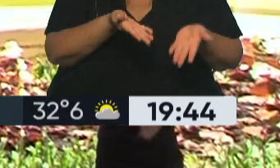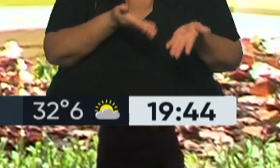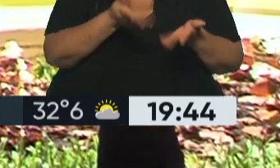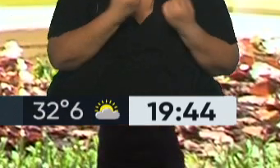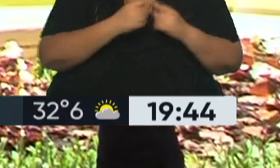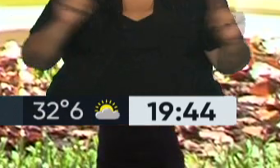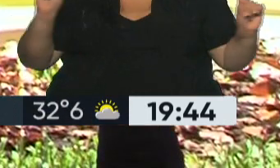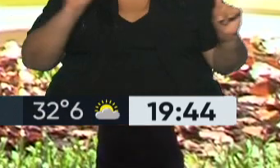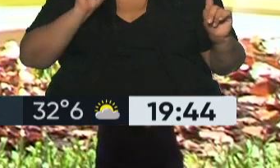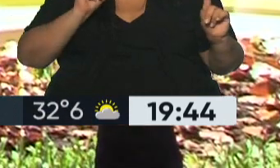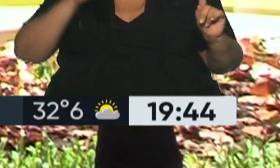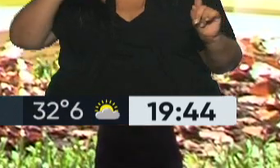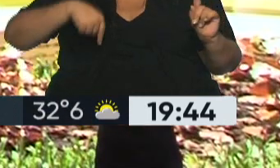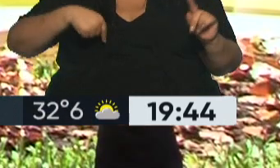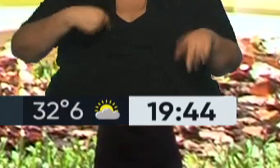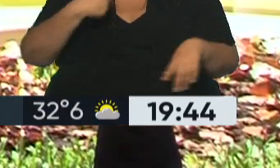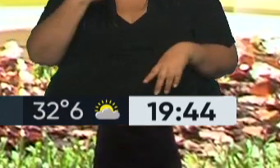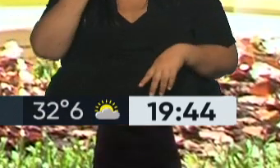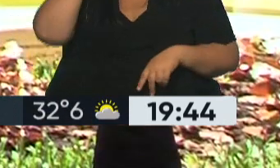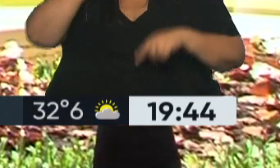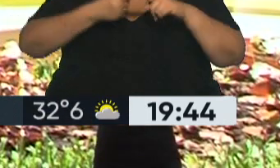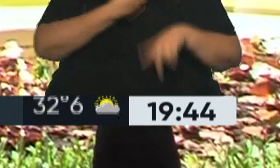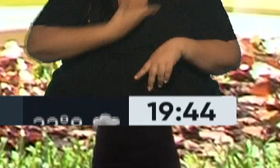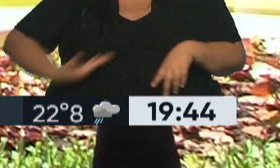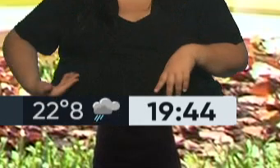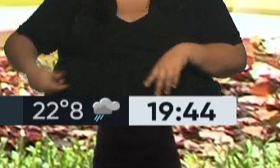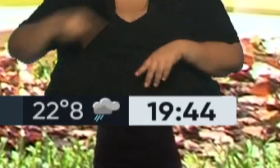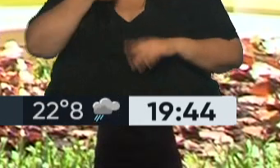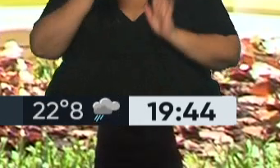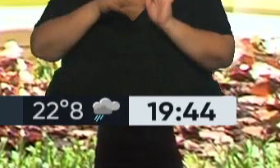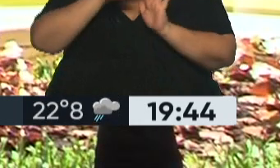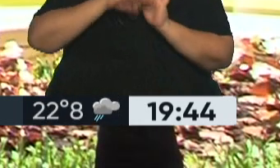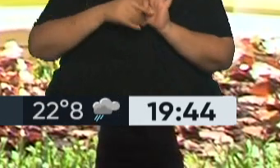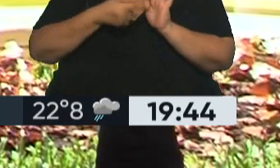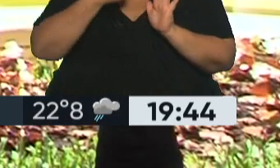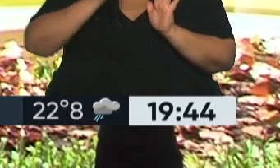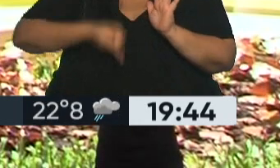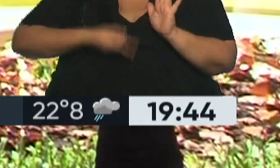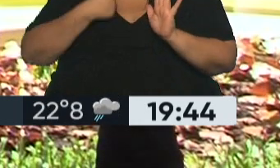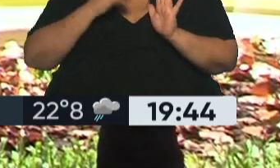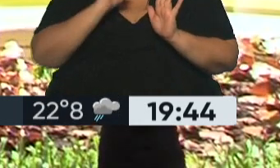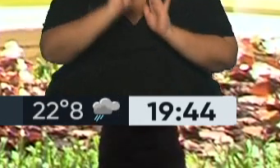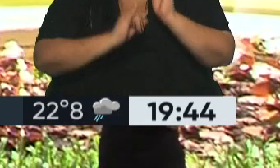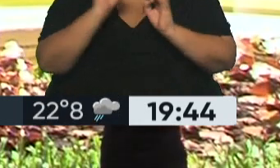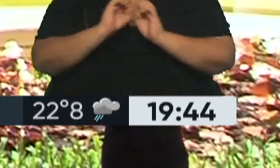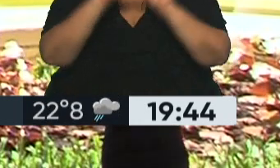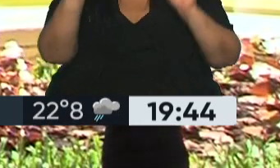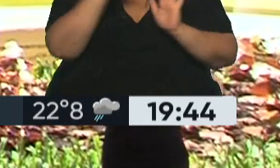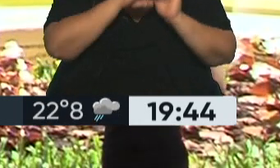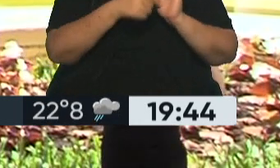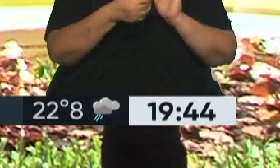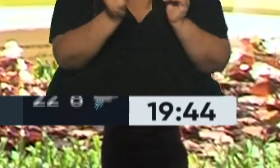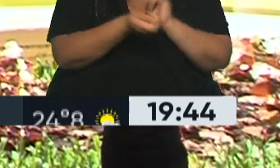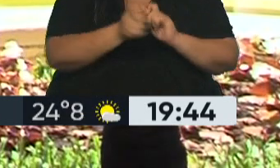diferente al que rige en la actualidad a los expresidentes de la nación por la normativa vigente es necesario dejar en claro que no se ha modificado